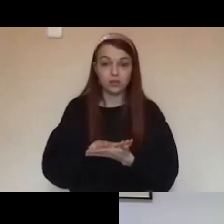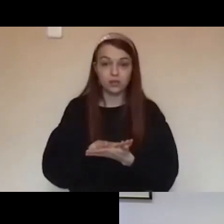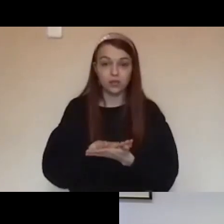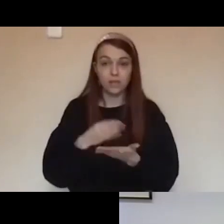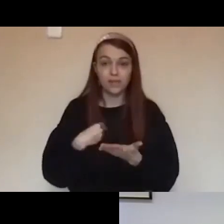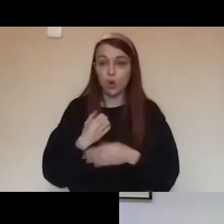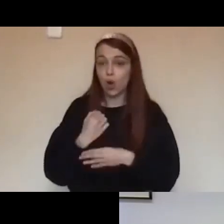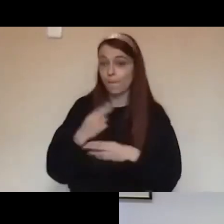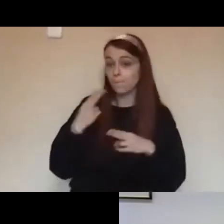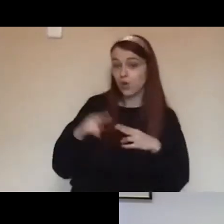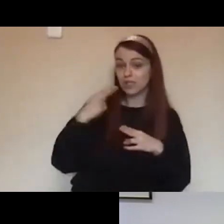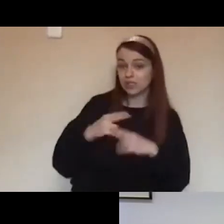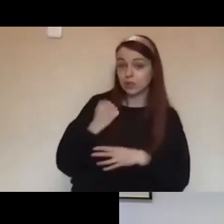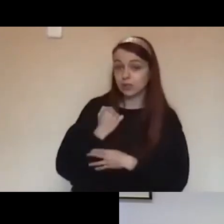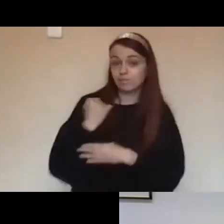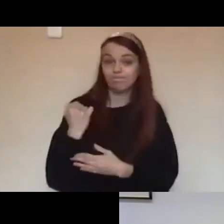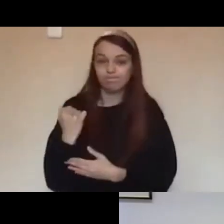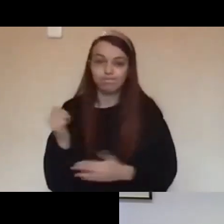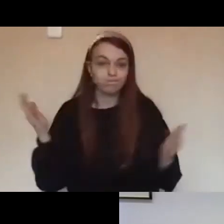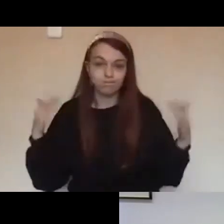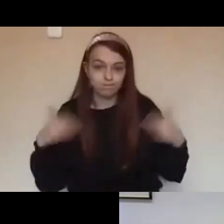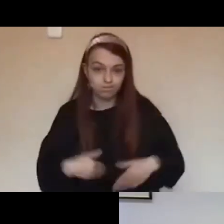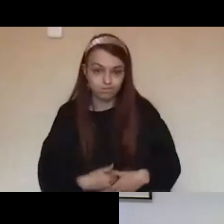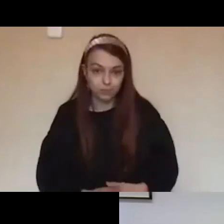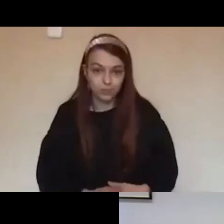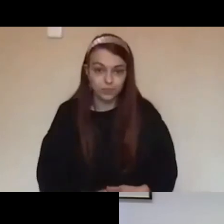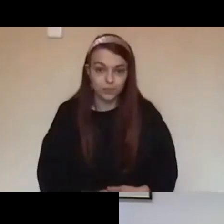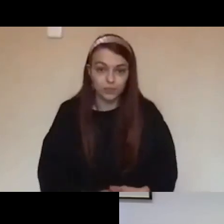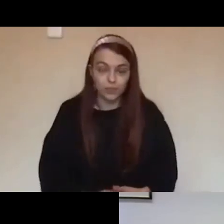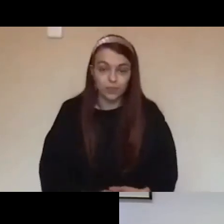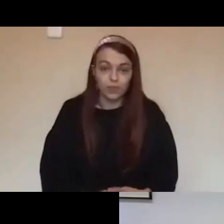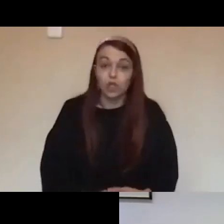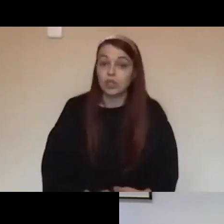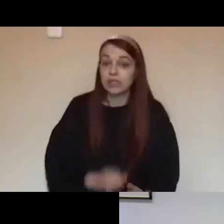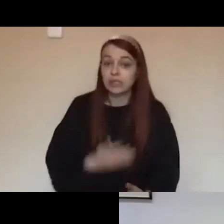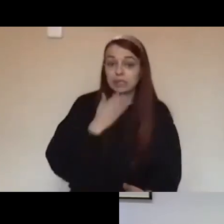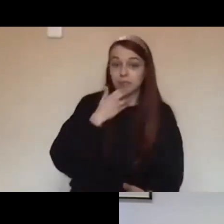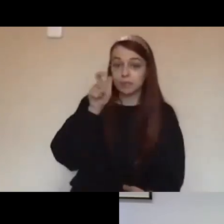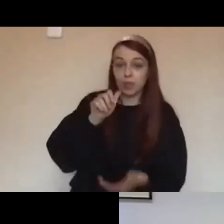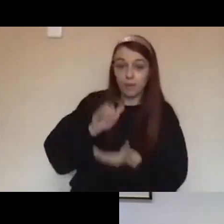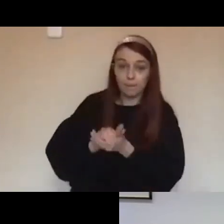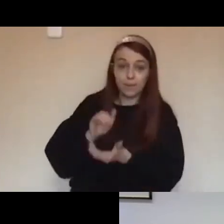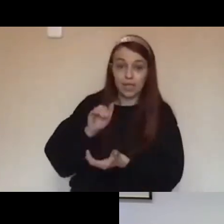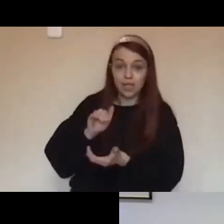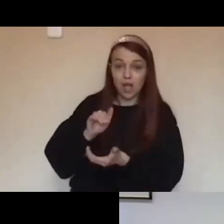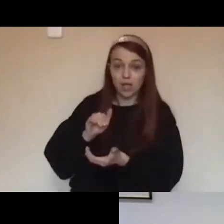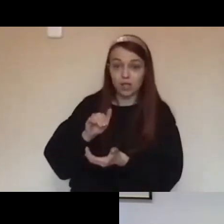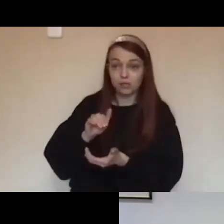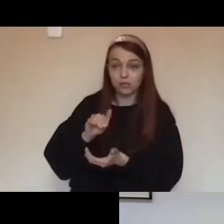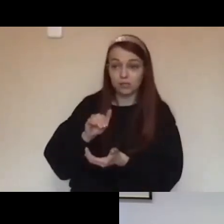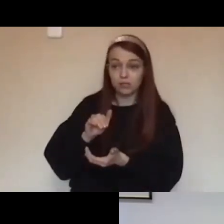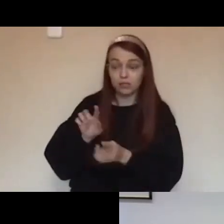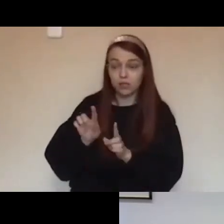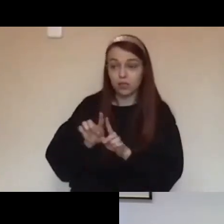apoyo desde el nivel político. Con lo cual, son muy pequeños. No quieren crecer